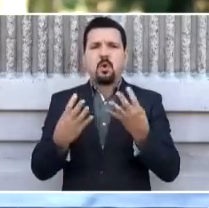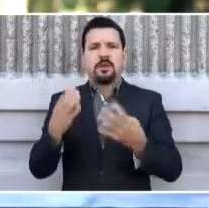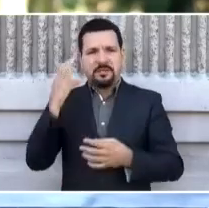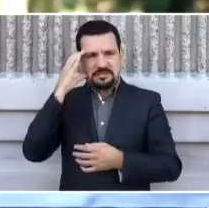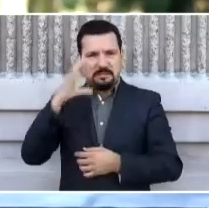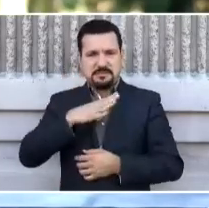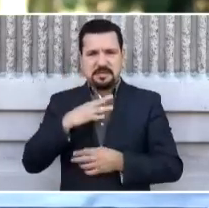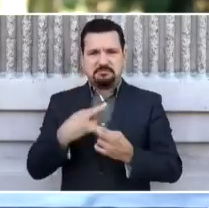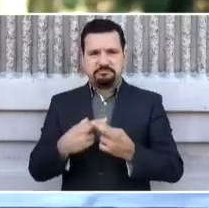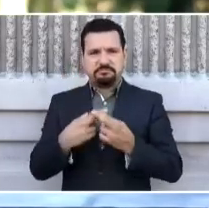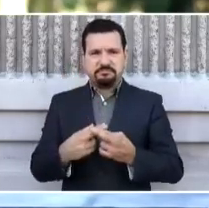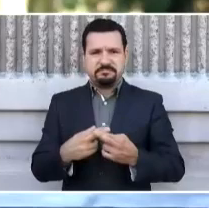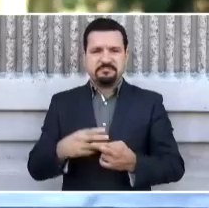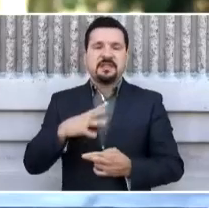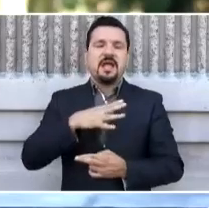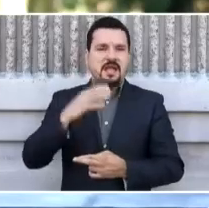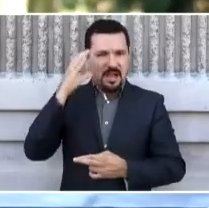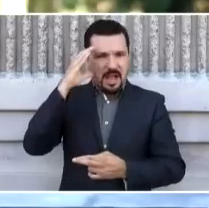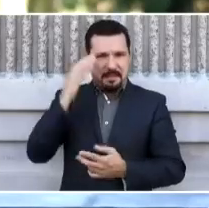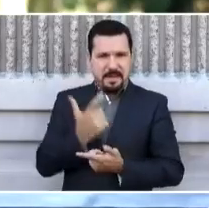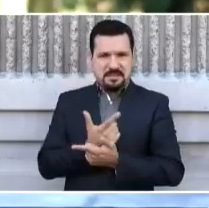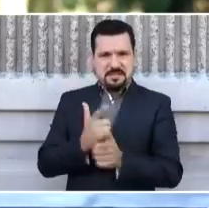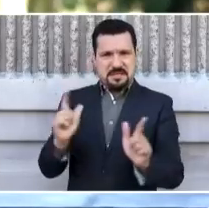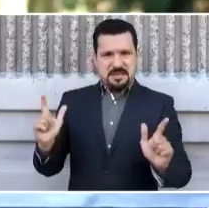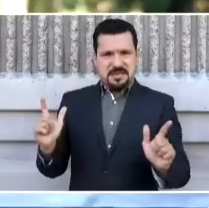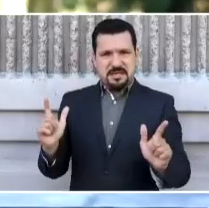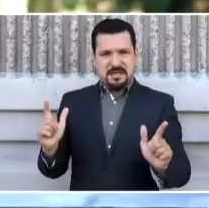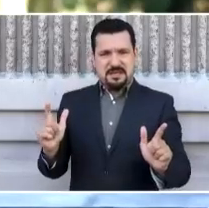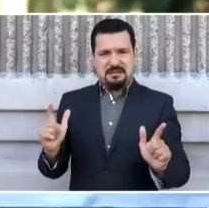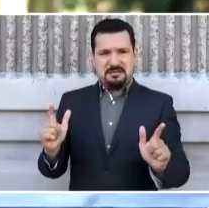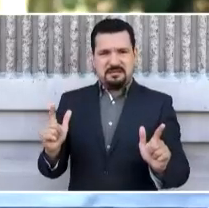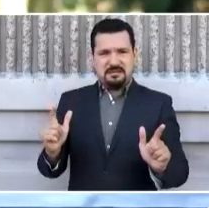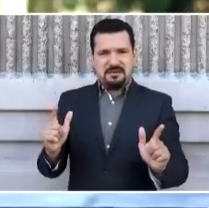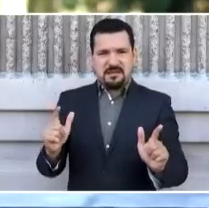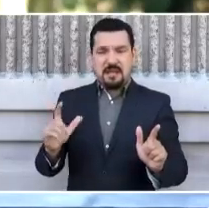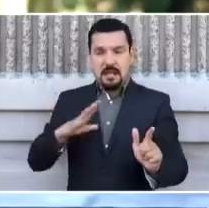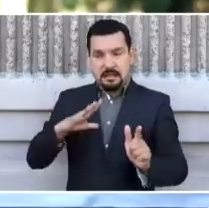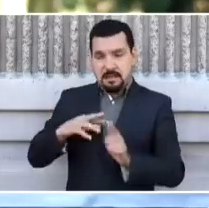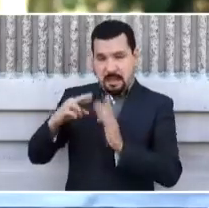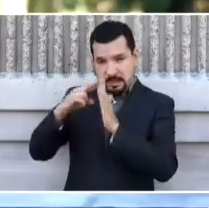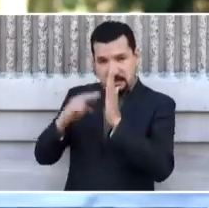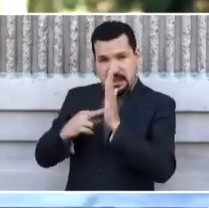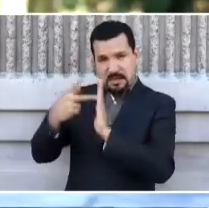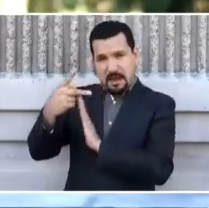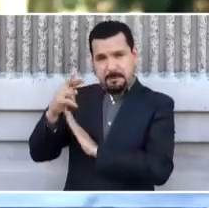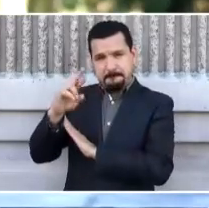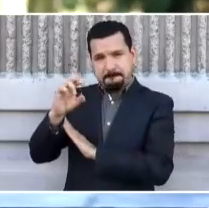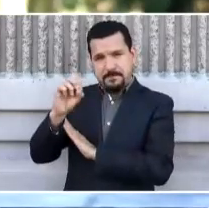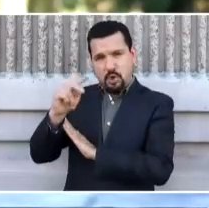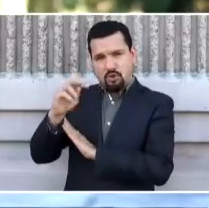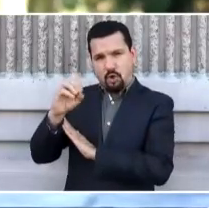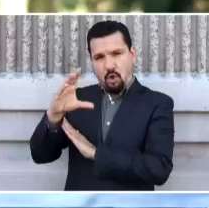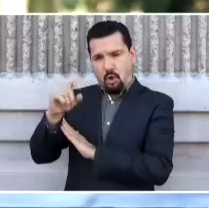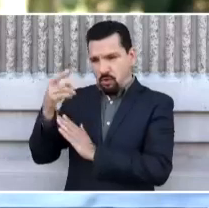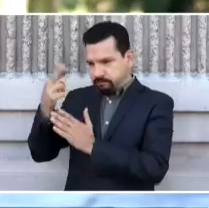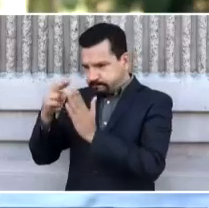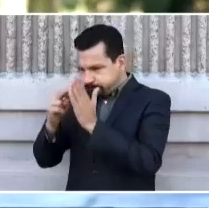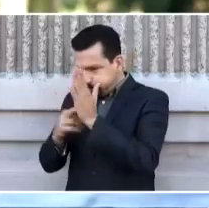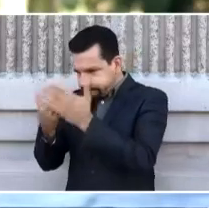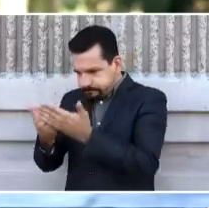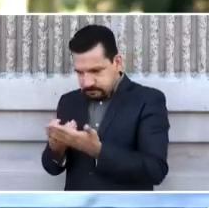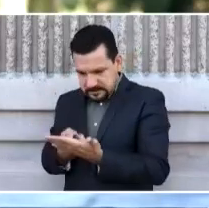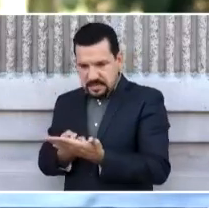tenemos ya estas camas de manera, como lo marcan los protocolos, en nuestros hospitales de una